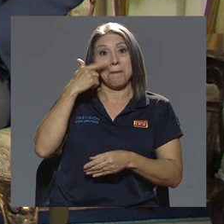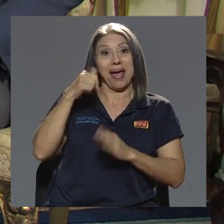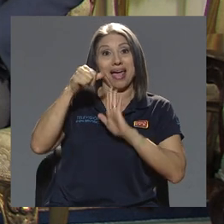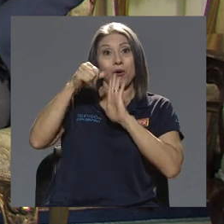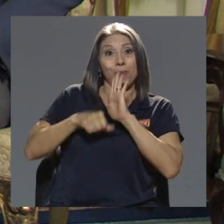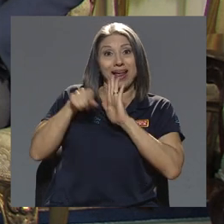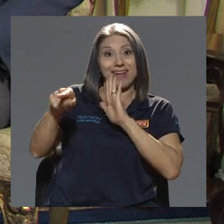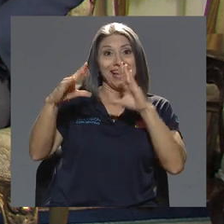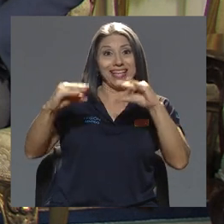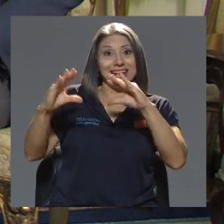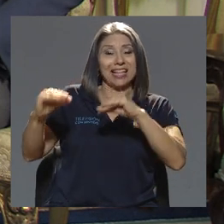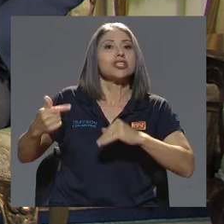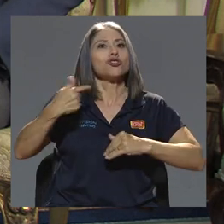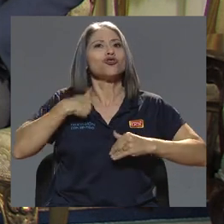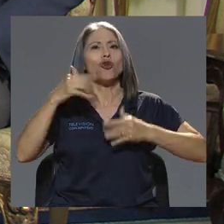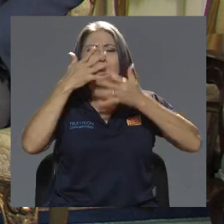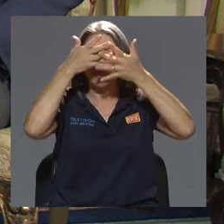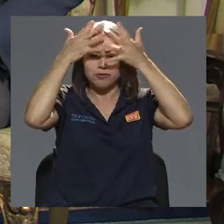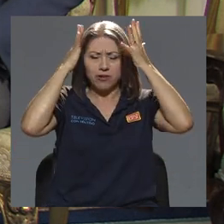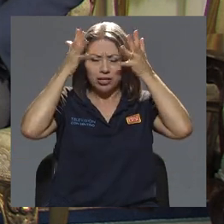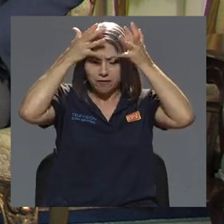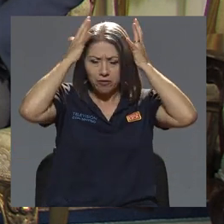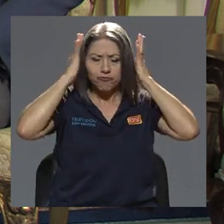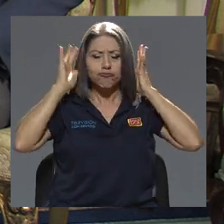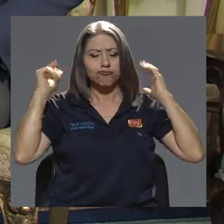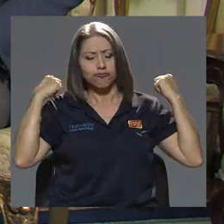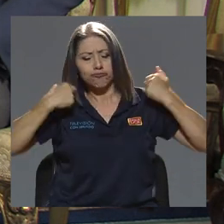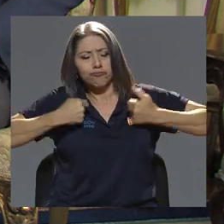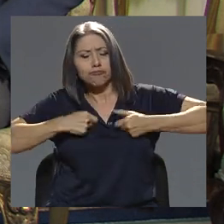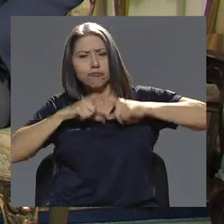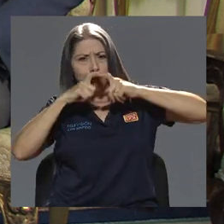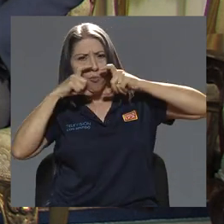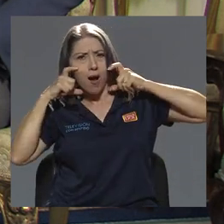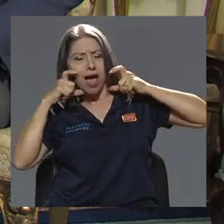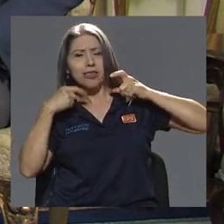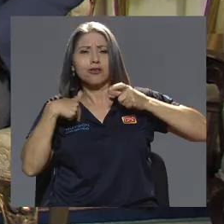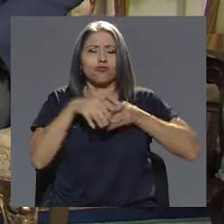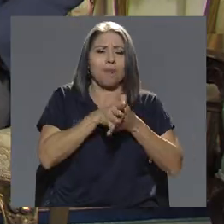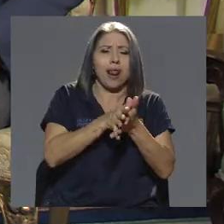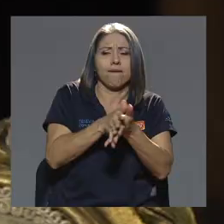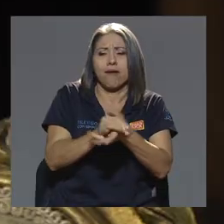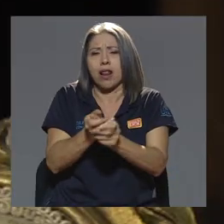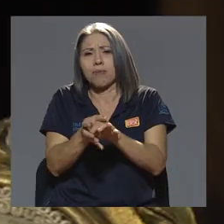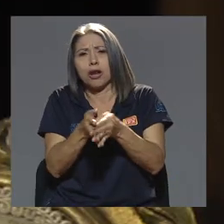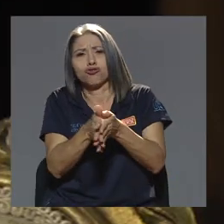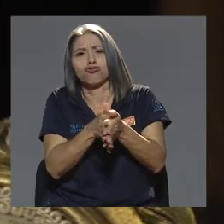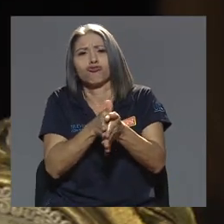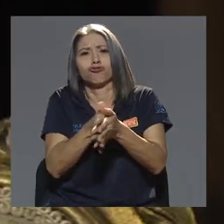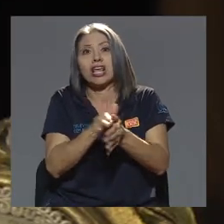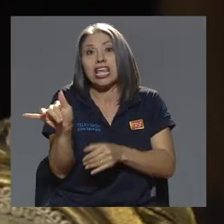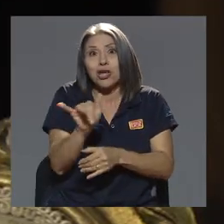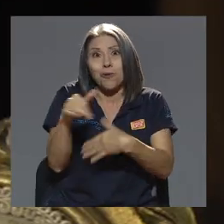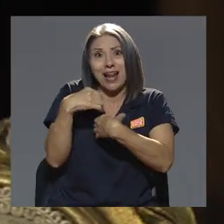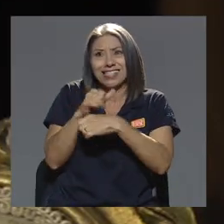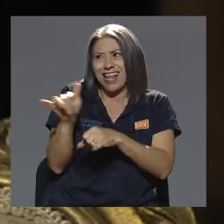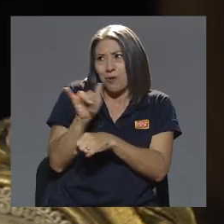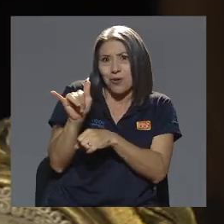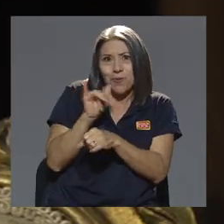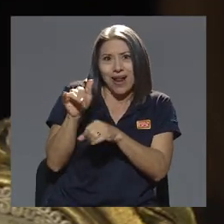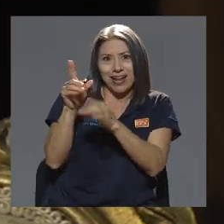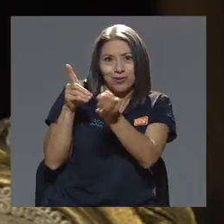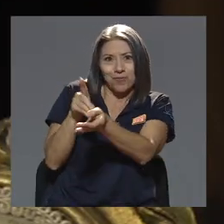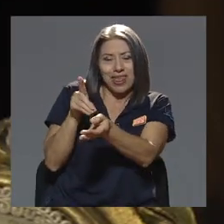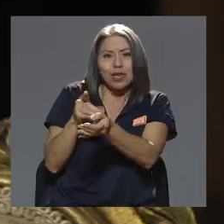mi bozal, guantes, me lavaba las manos, hacía toda la misma pantomima que los médicos, y me sentaba en un rinconcito a verlo